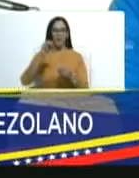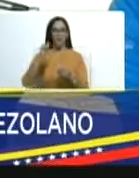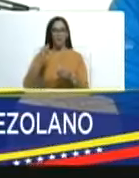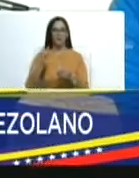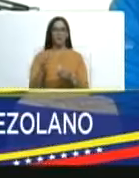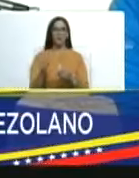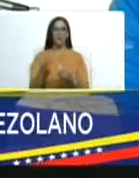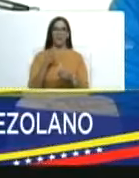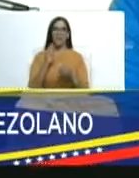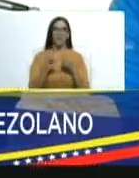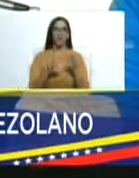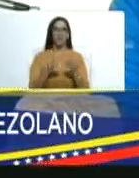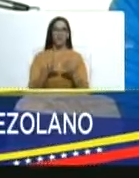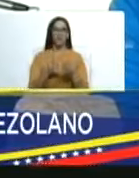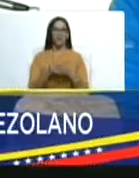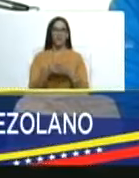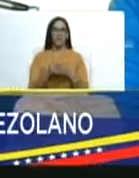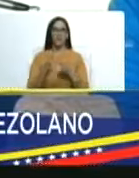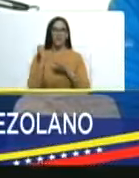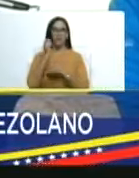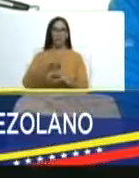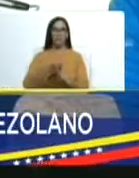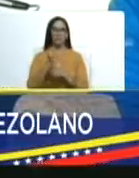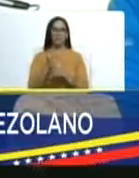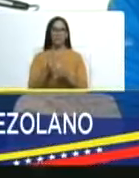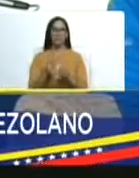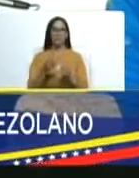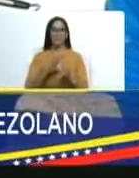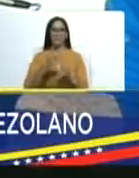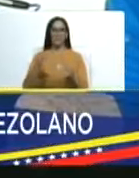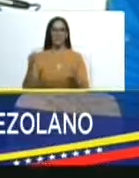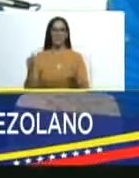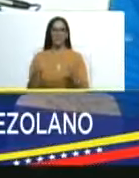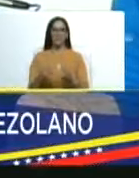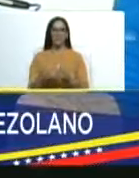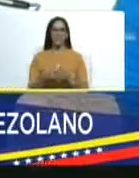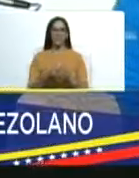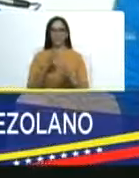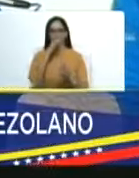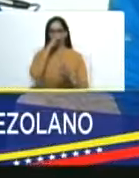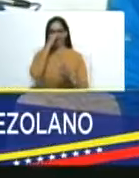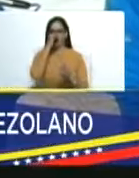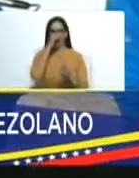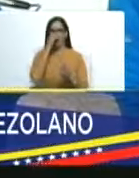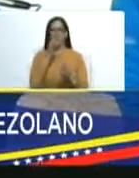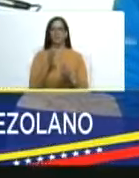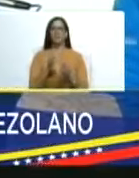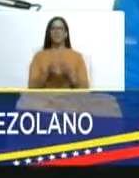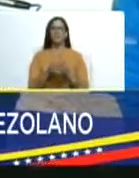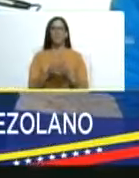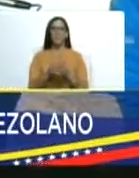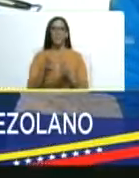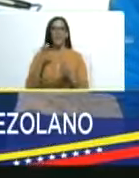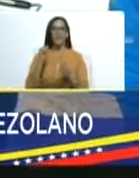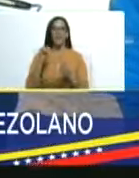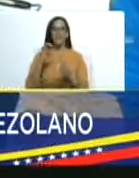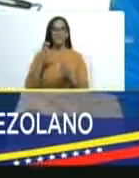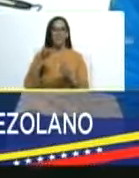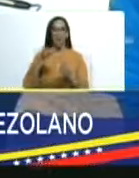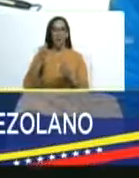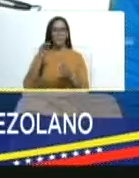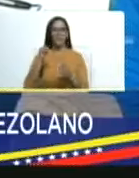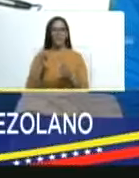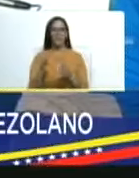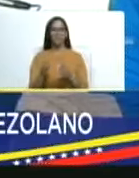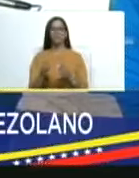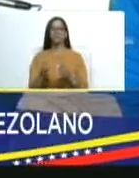que aquí estoy hablándole a los pescadores del área marítima y están hablándole en chino. La cachama es altamente